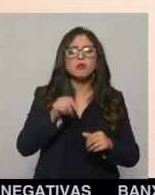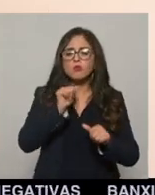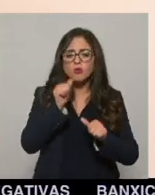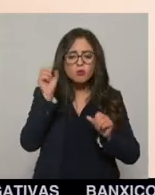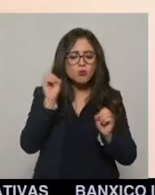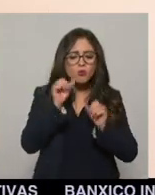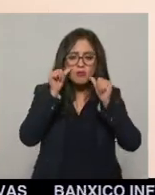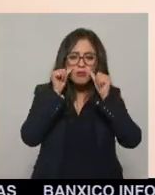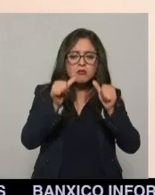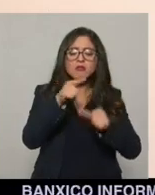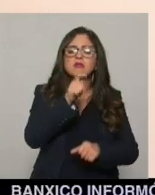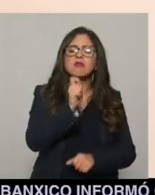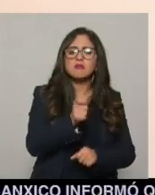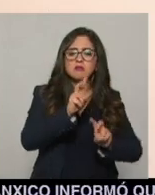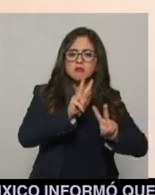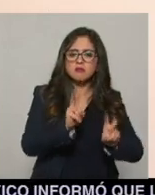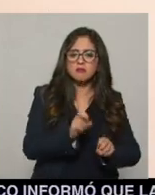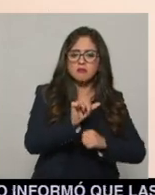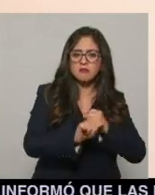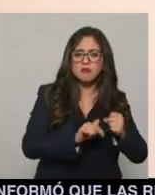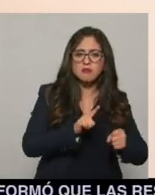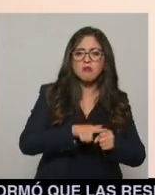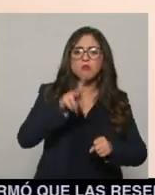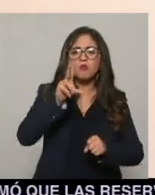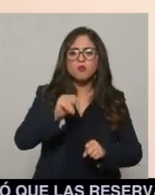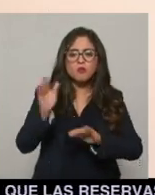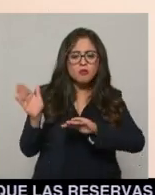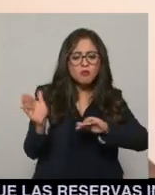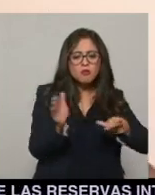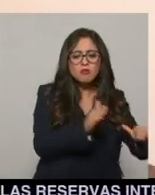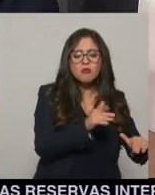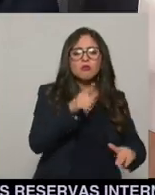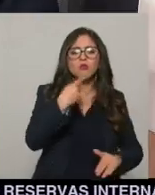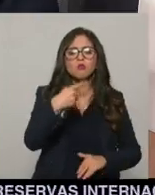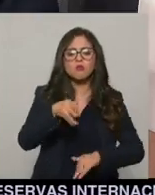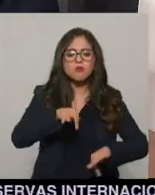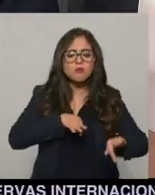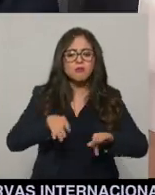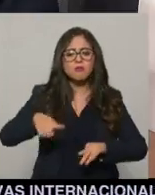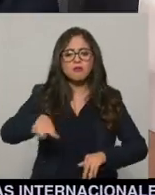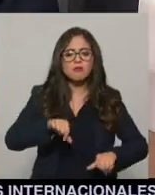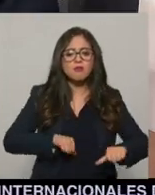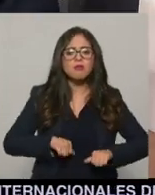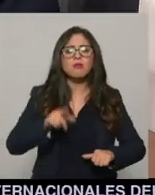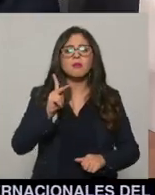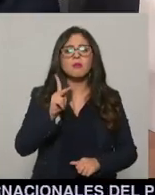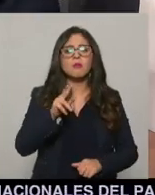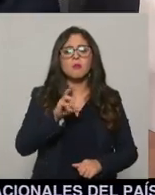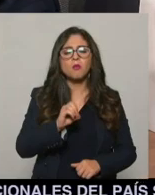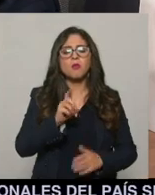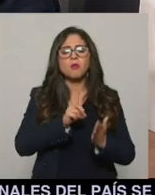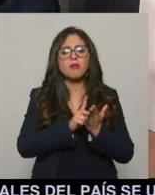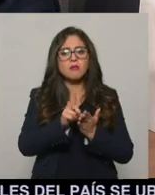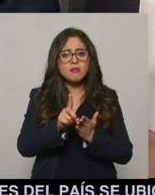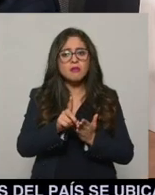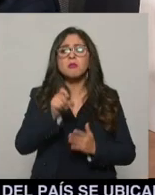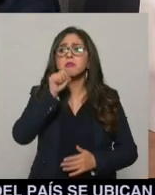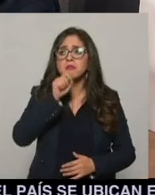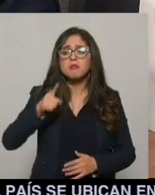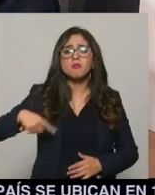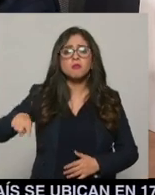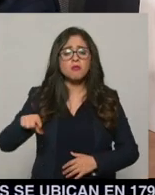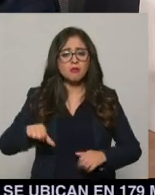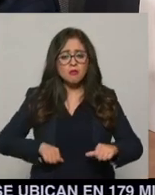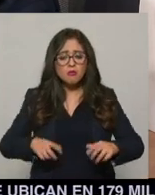animales, y que no desatiendan el trabajo de décadas de los activistas pro derechos de ellos. Inclusive los propios activistas que están en Morena, que han luchado